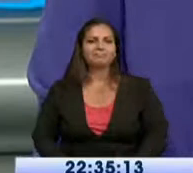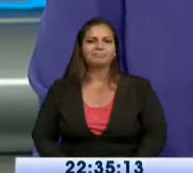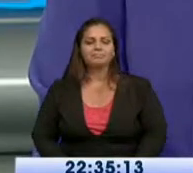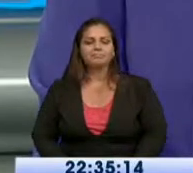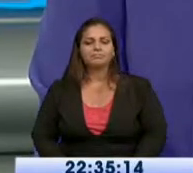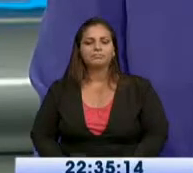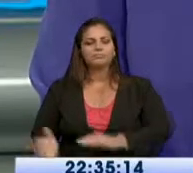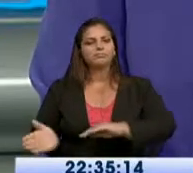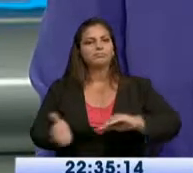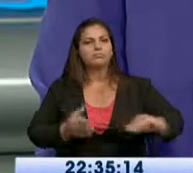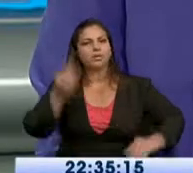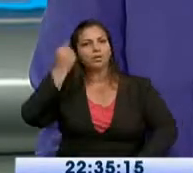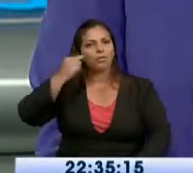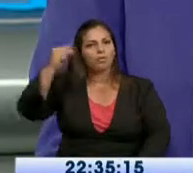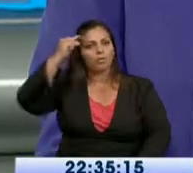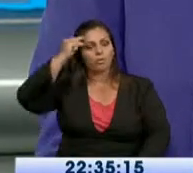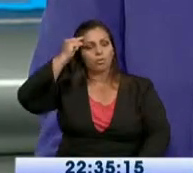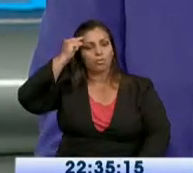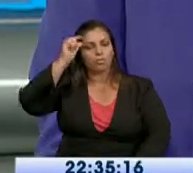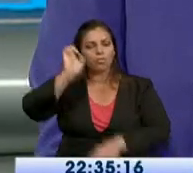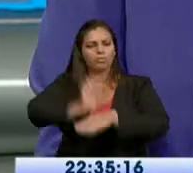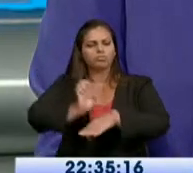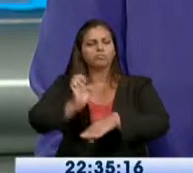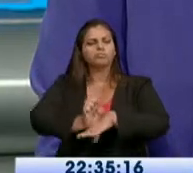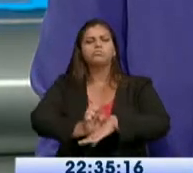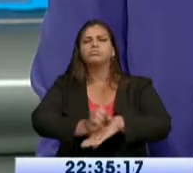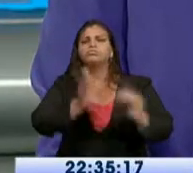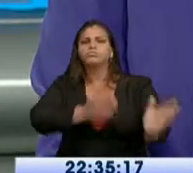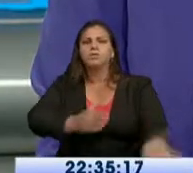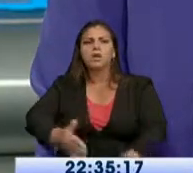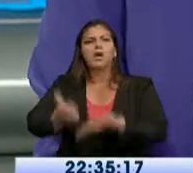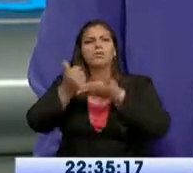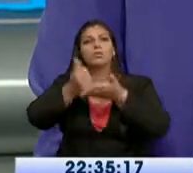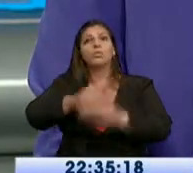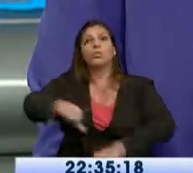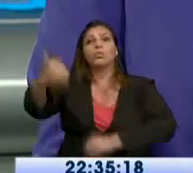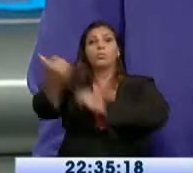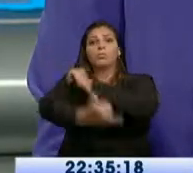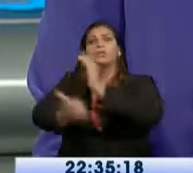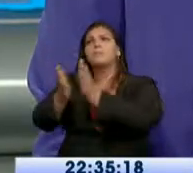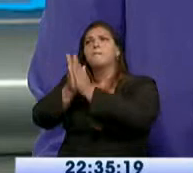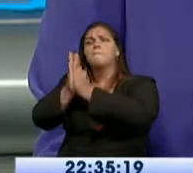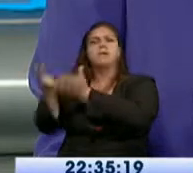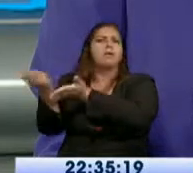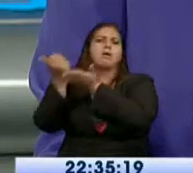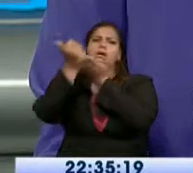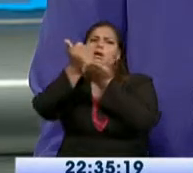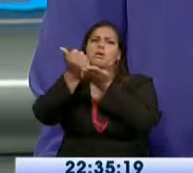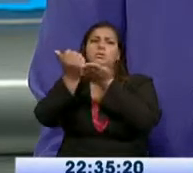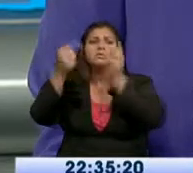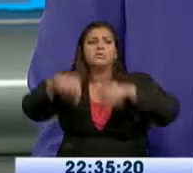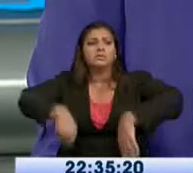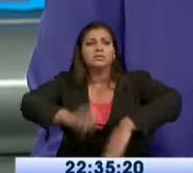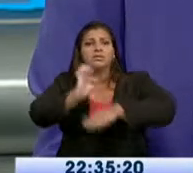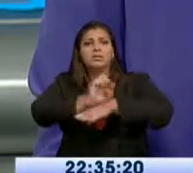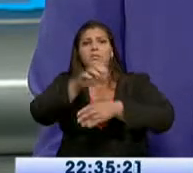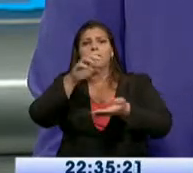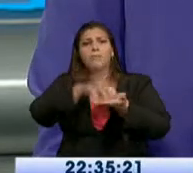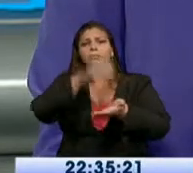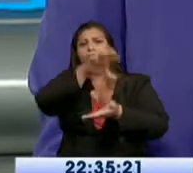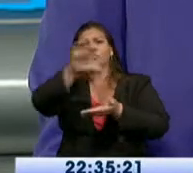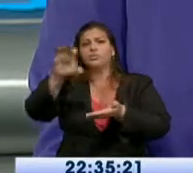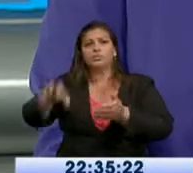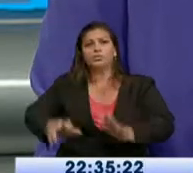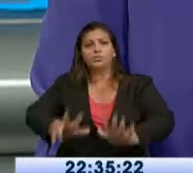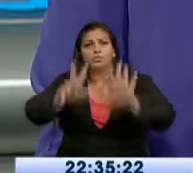El gobierno nacional gestiona ayuda del exterior para los incendios forestales que se han registrado en 8 provincias del país. Se han